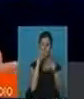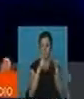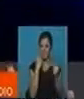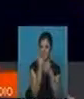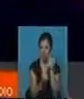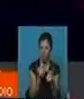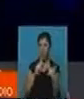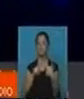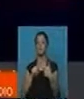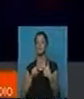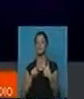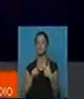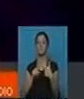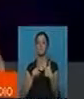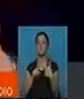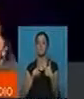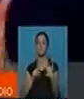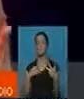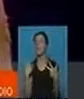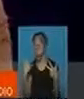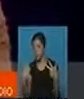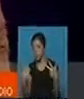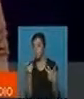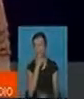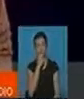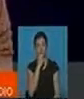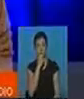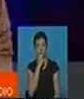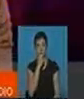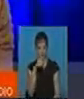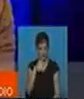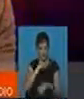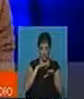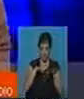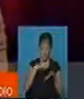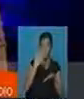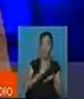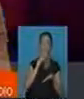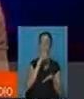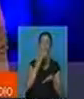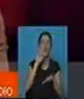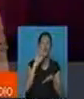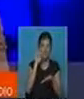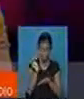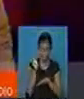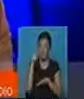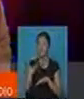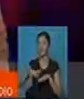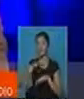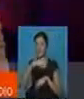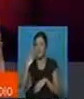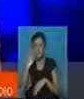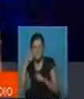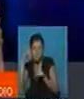una disponibilidad de un arma, en el caso especial de Florida, uno de los estados que tiene menos regulaciones,